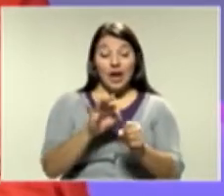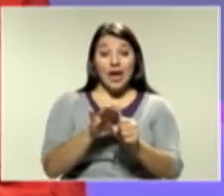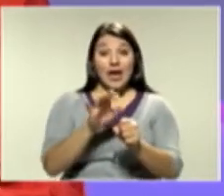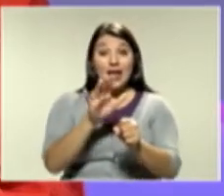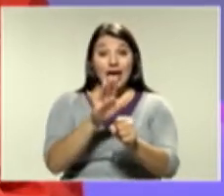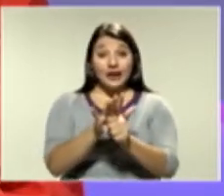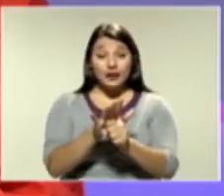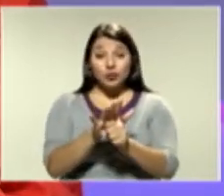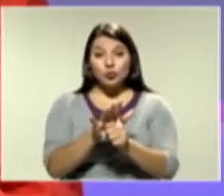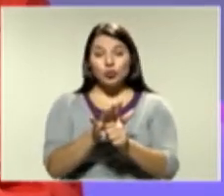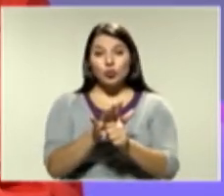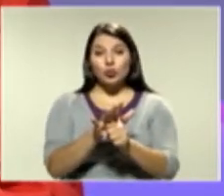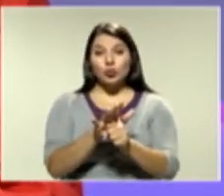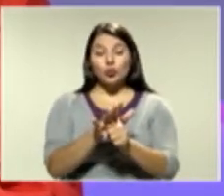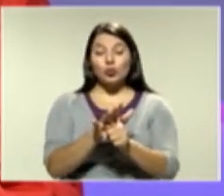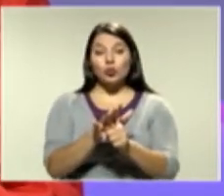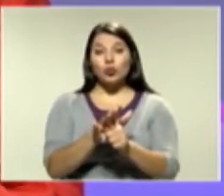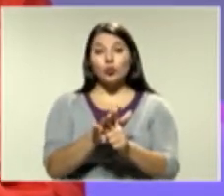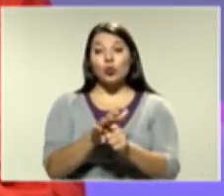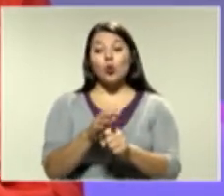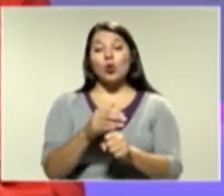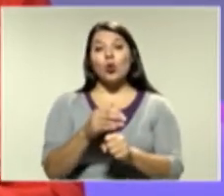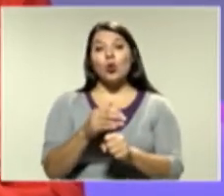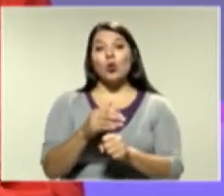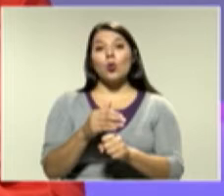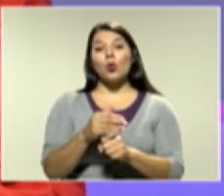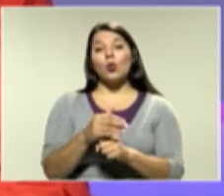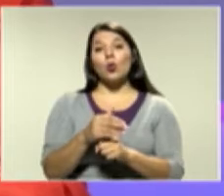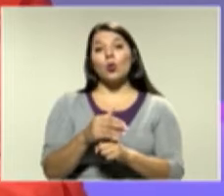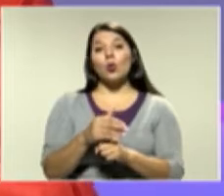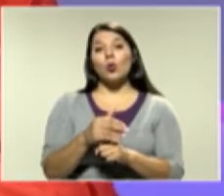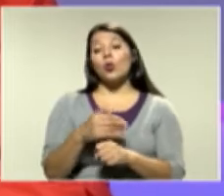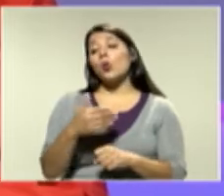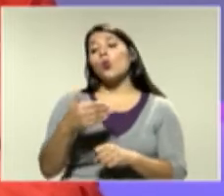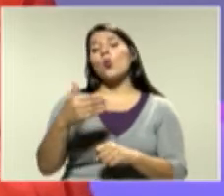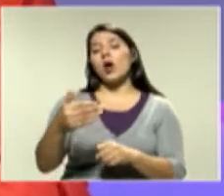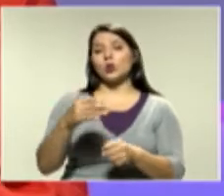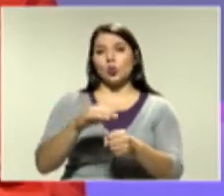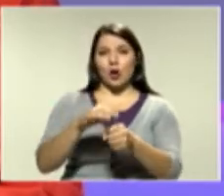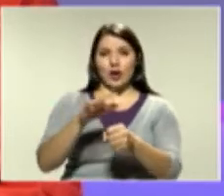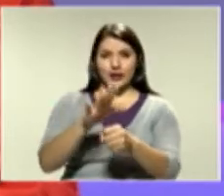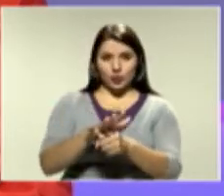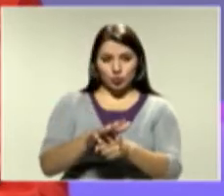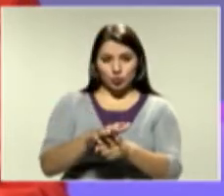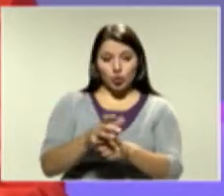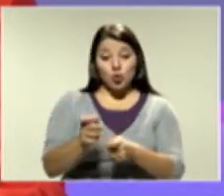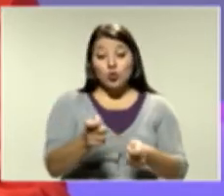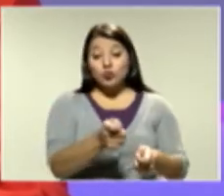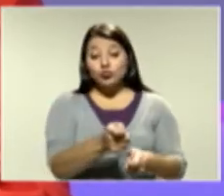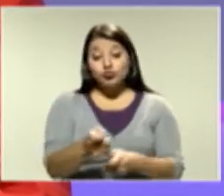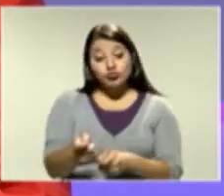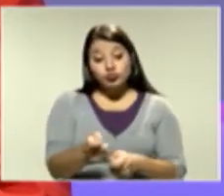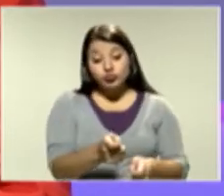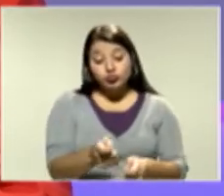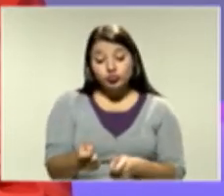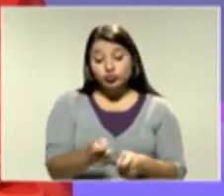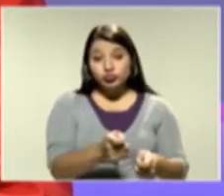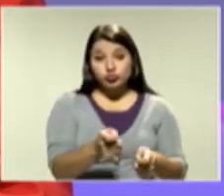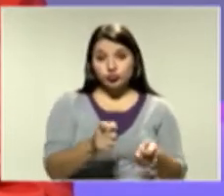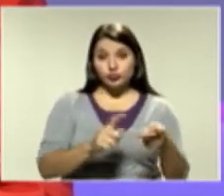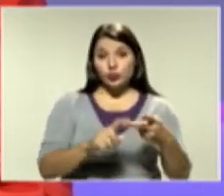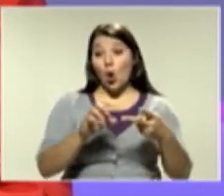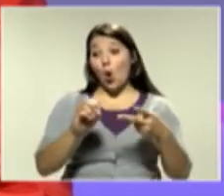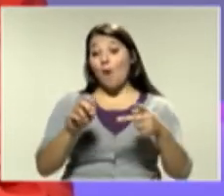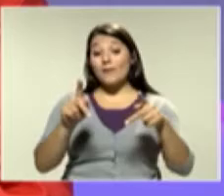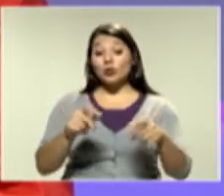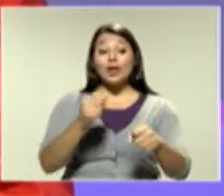hace la aplicación de plaguicida, el trabajador que va a hacer alguna labor después de haber aplicado, la persona que pasa por un